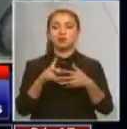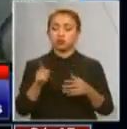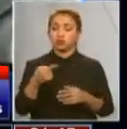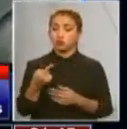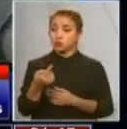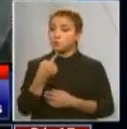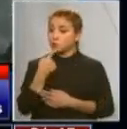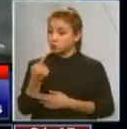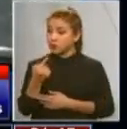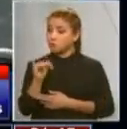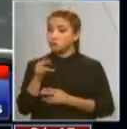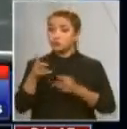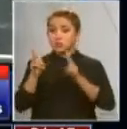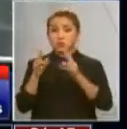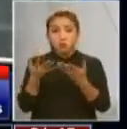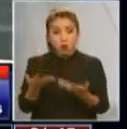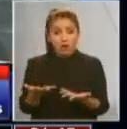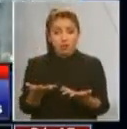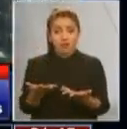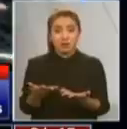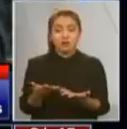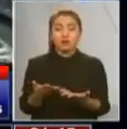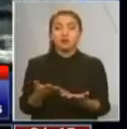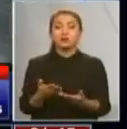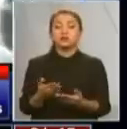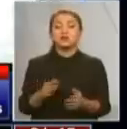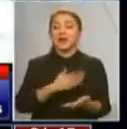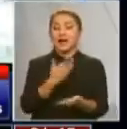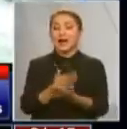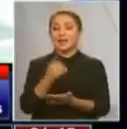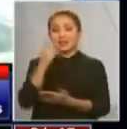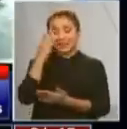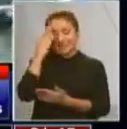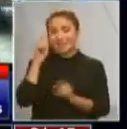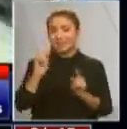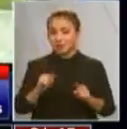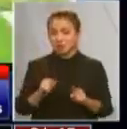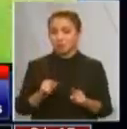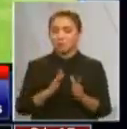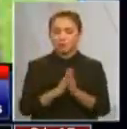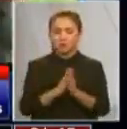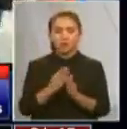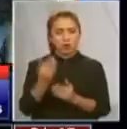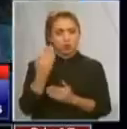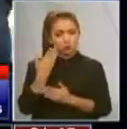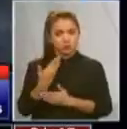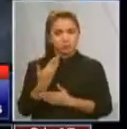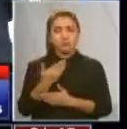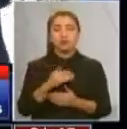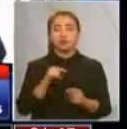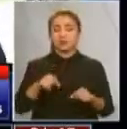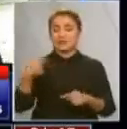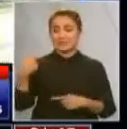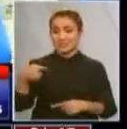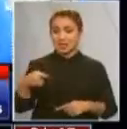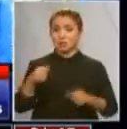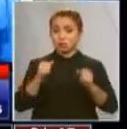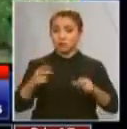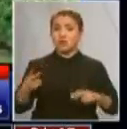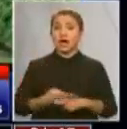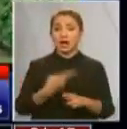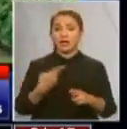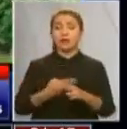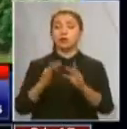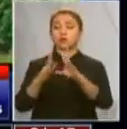preguntamos y es absolutamente compatible. Tanto es así que al día de hoy, escúcheme, al día de hoy en el Senado usted puede arrendarle a